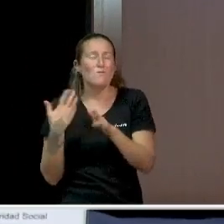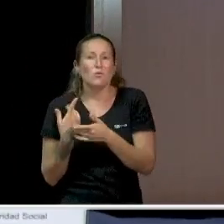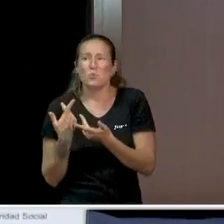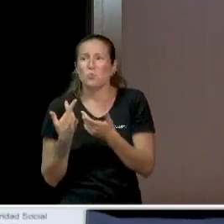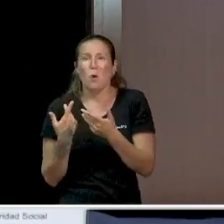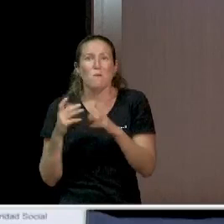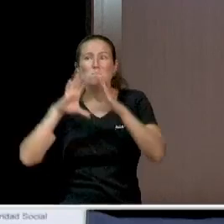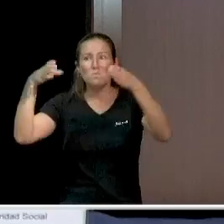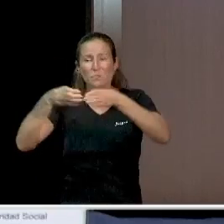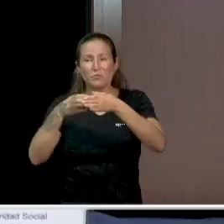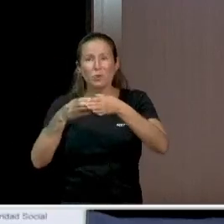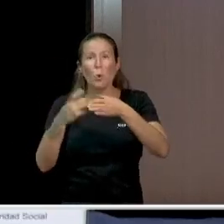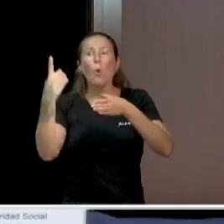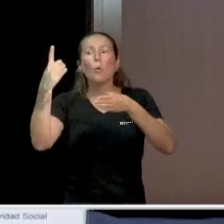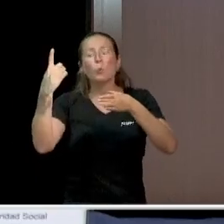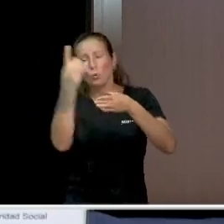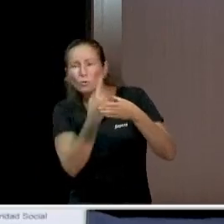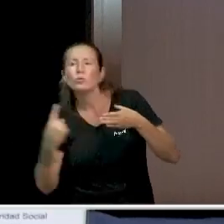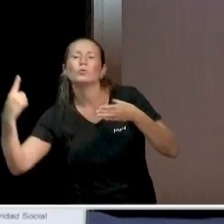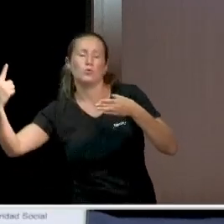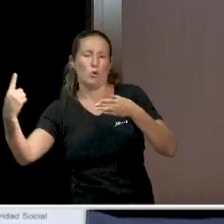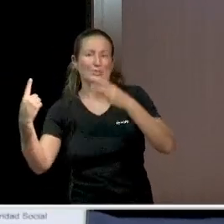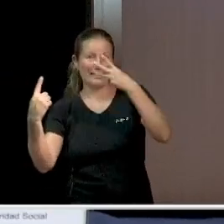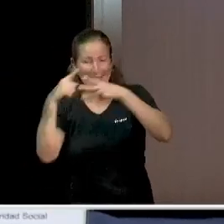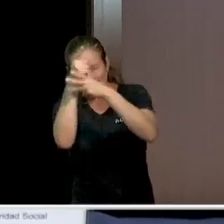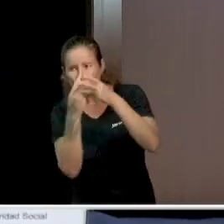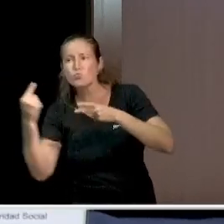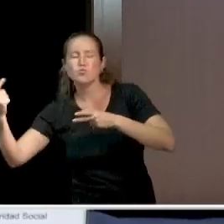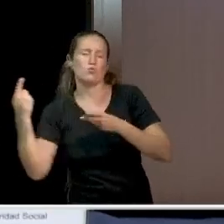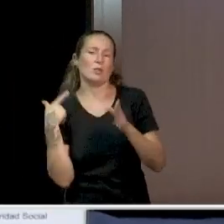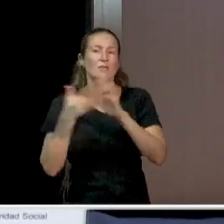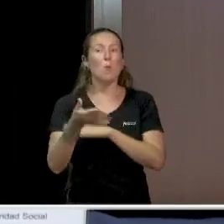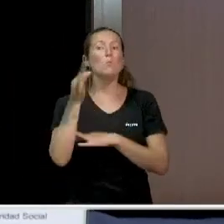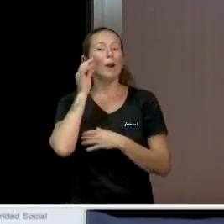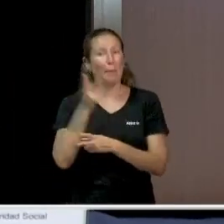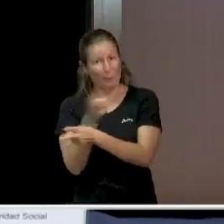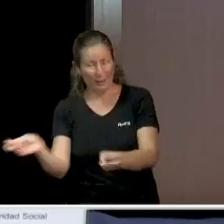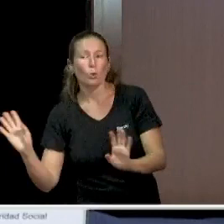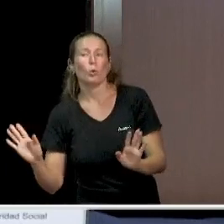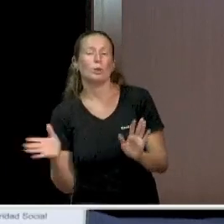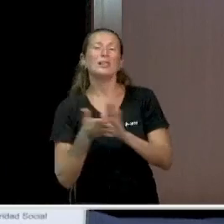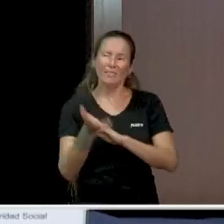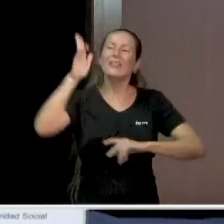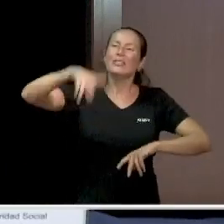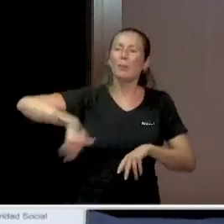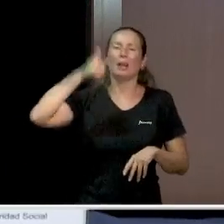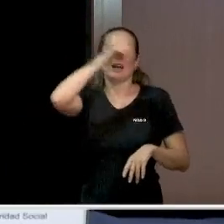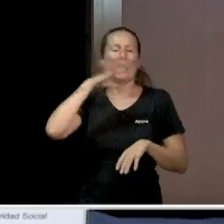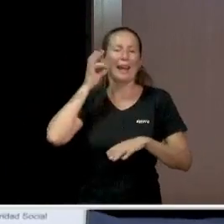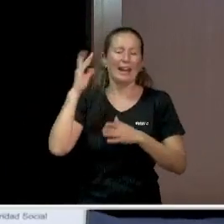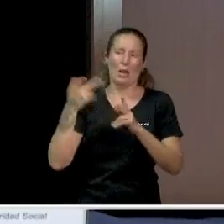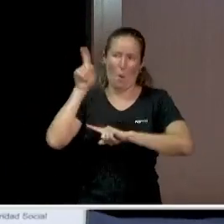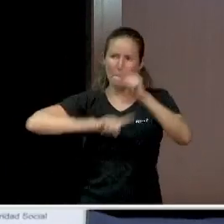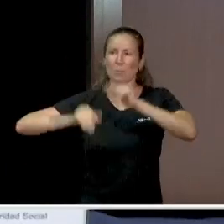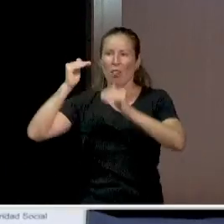tercio menos, siendo más baja aún para las mujeres. Es decir, encontramos también un sesgo de género negativo en lo que